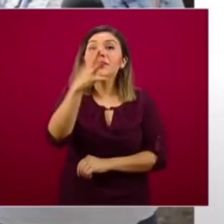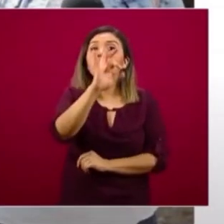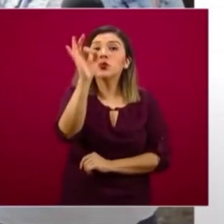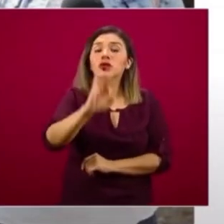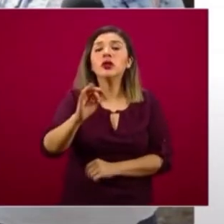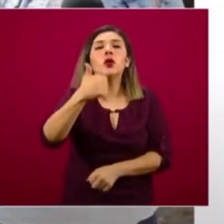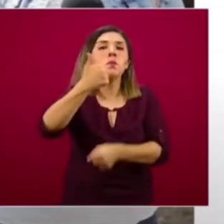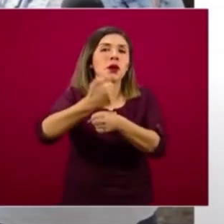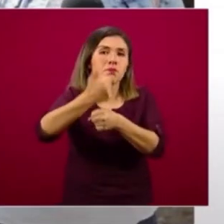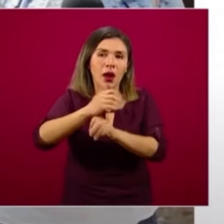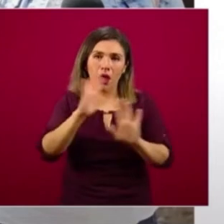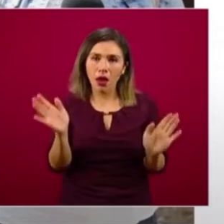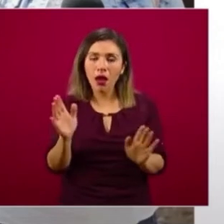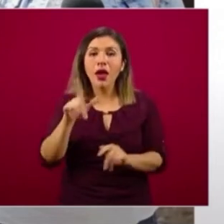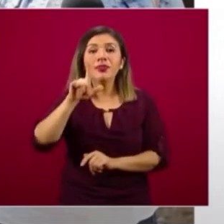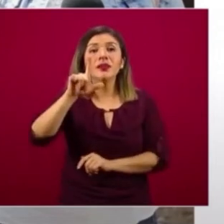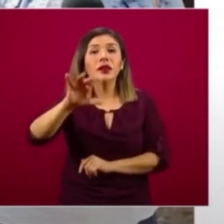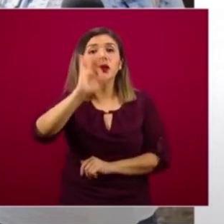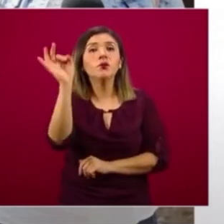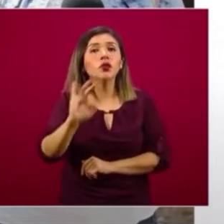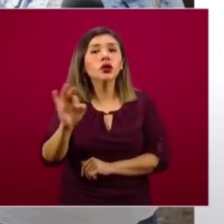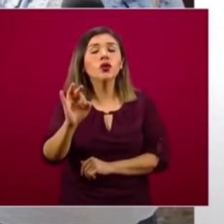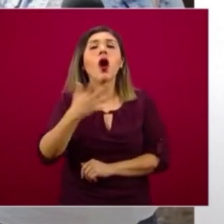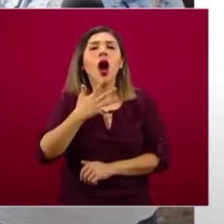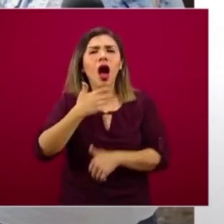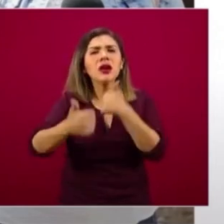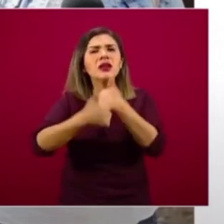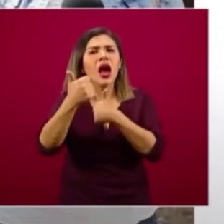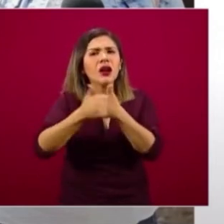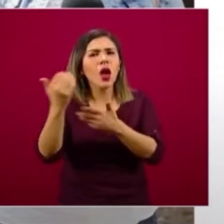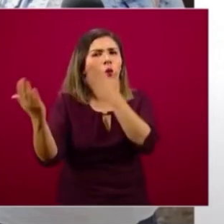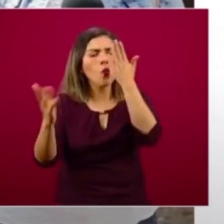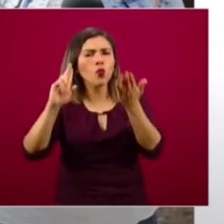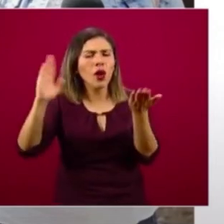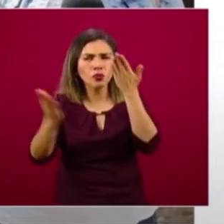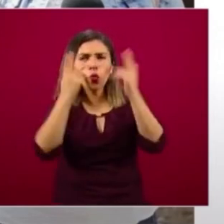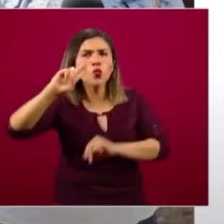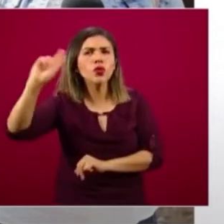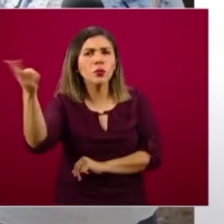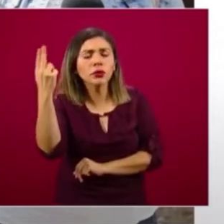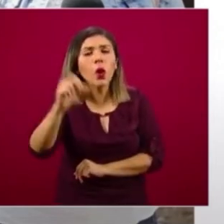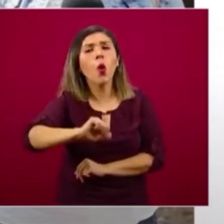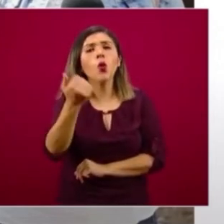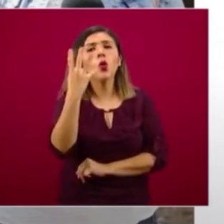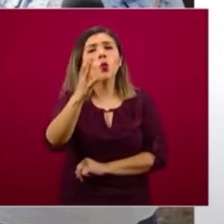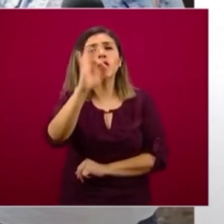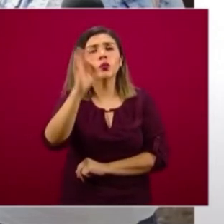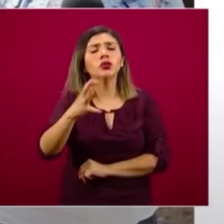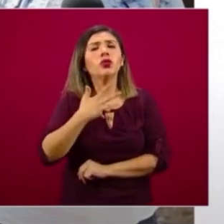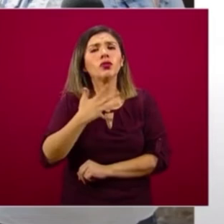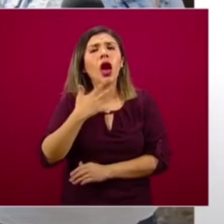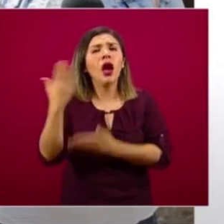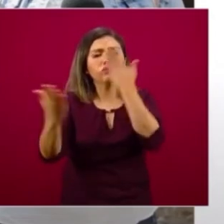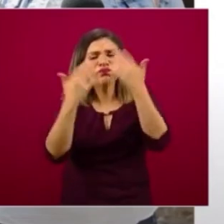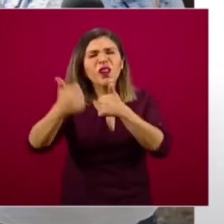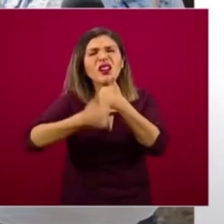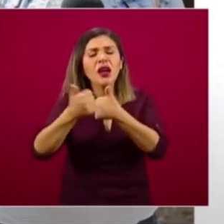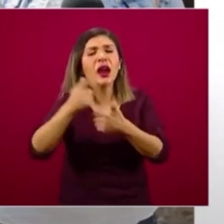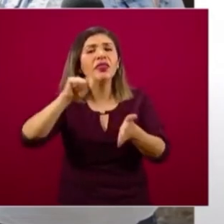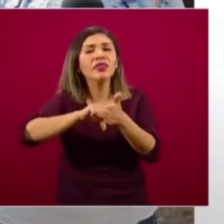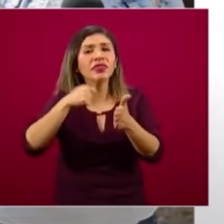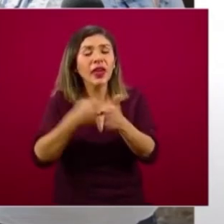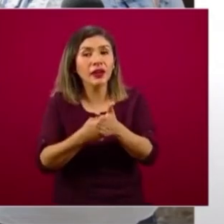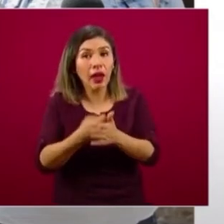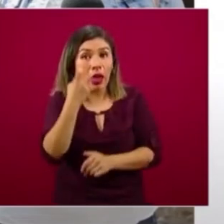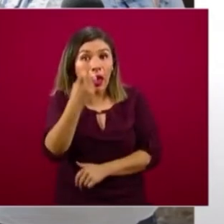primaria, el 17% tiene una carrera universitaria y el 4% tiene una carrera técnica. Y esto es muy